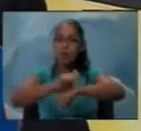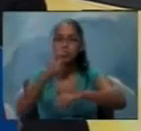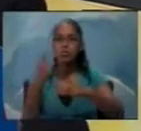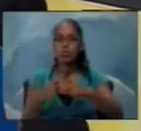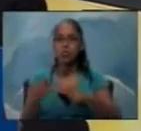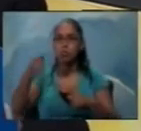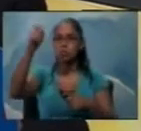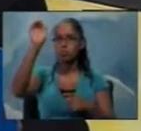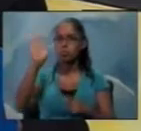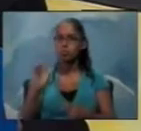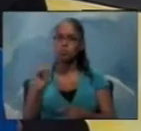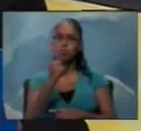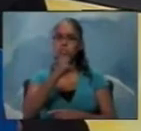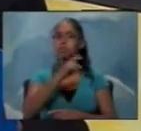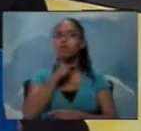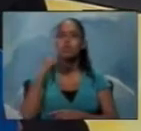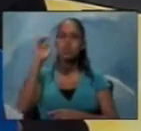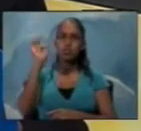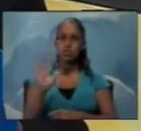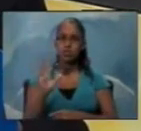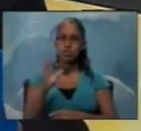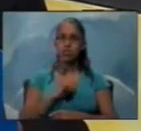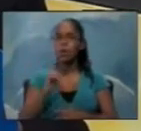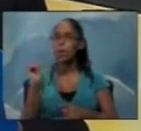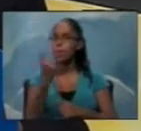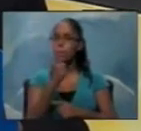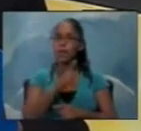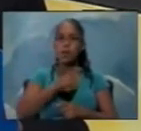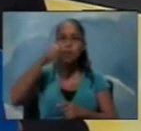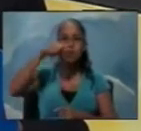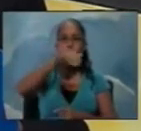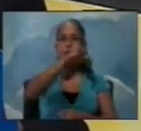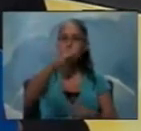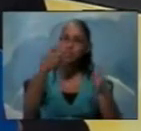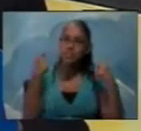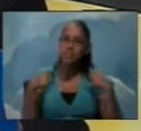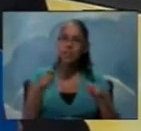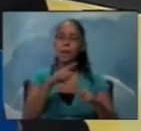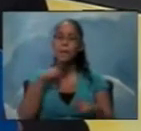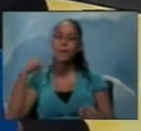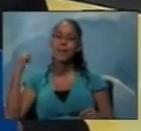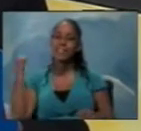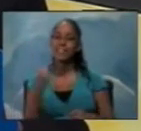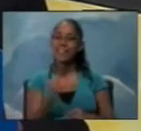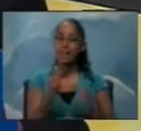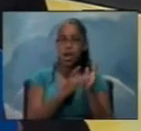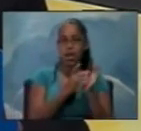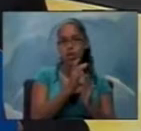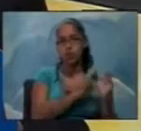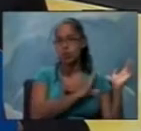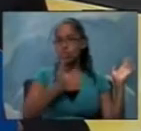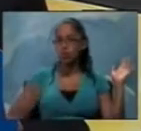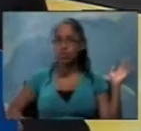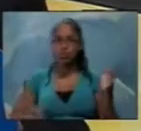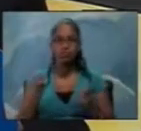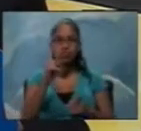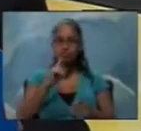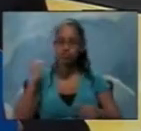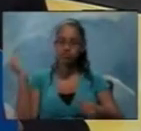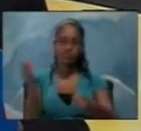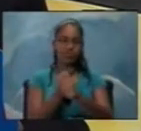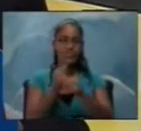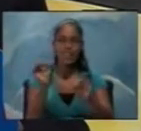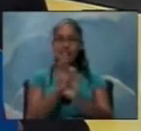sacerdotes, los escribas y los principales del pueblo procuraban matarle, y no hallaban nada que pudiera